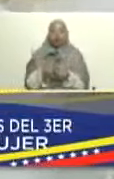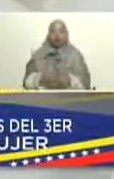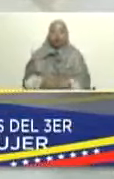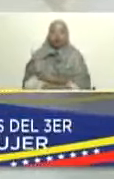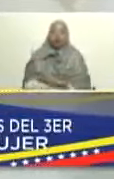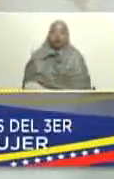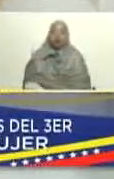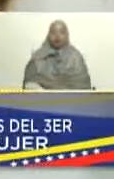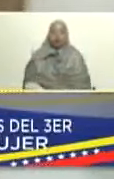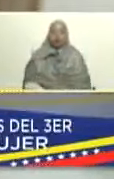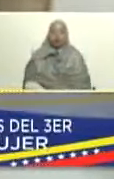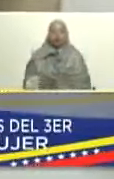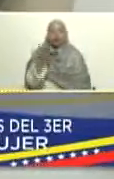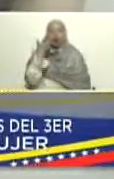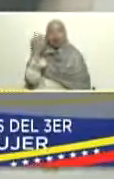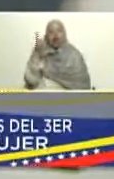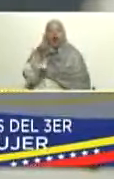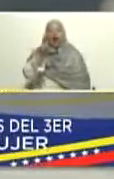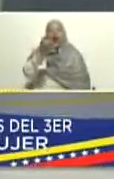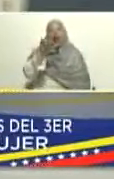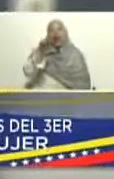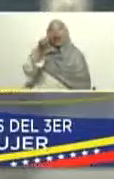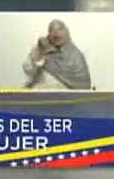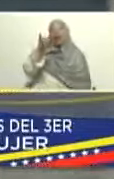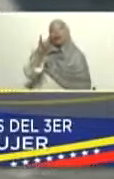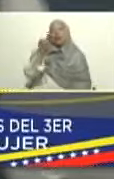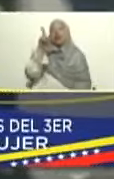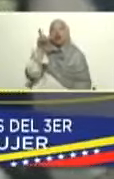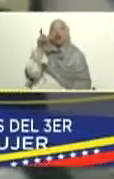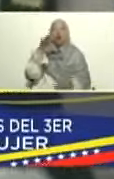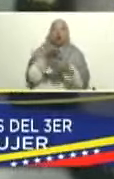Lady Lucena. Lady. ¿Cómo está, presidente? ¿Ah?